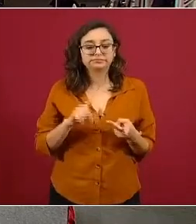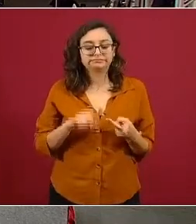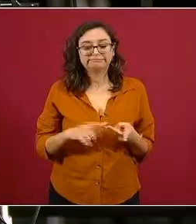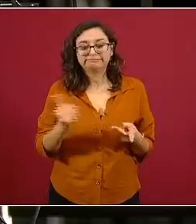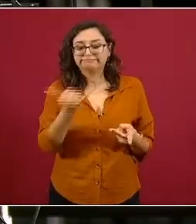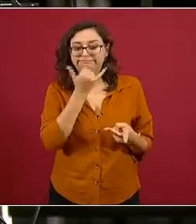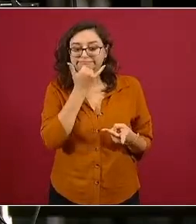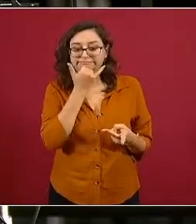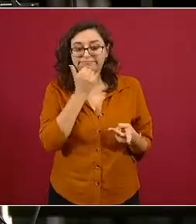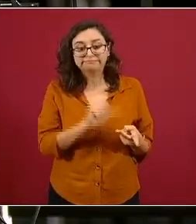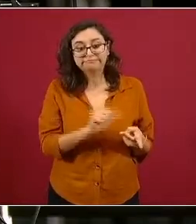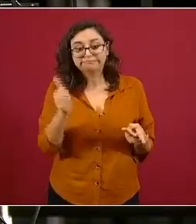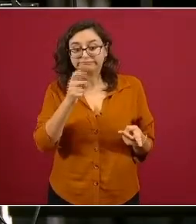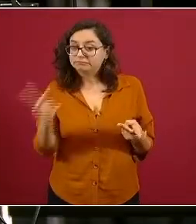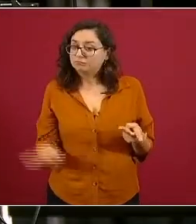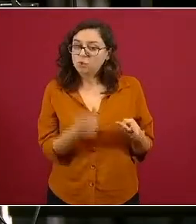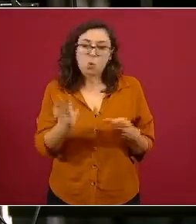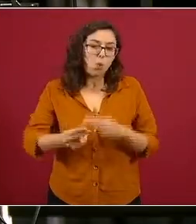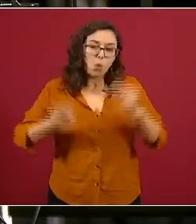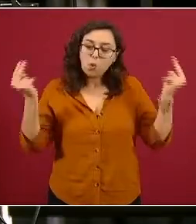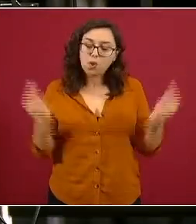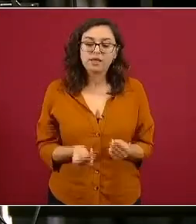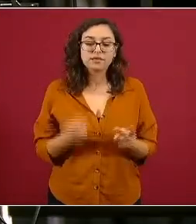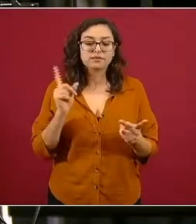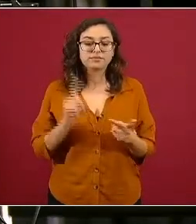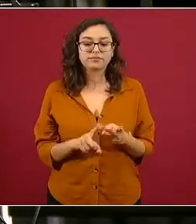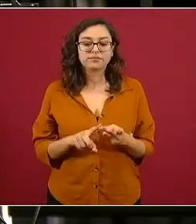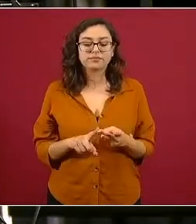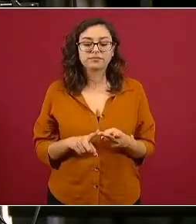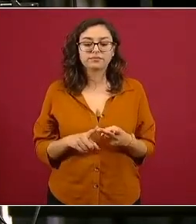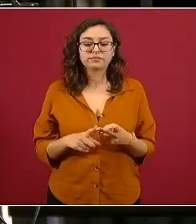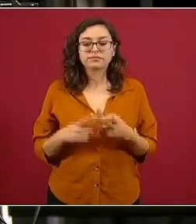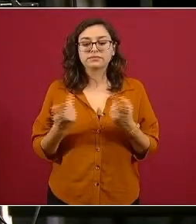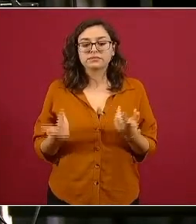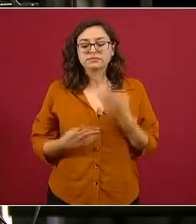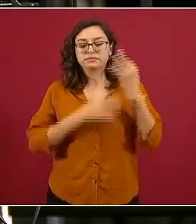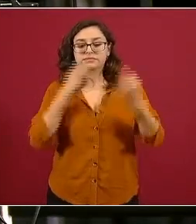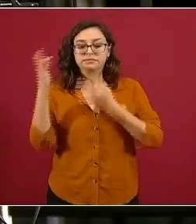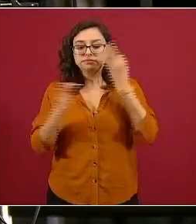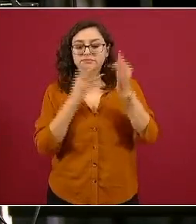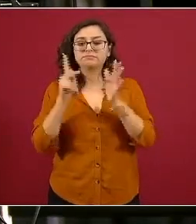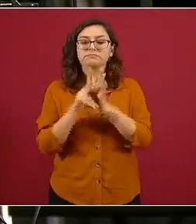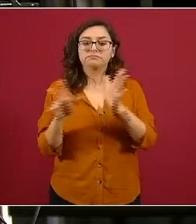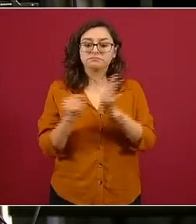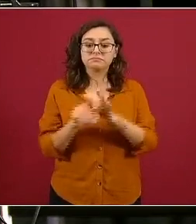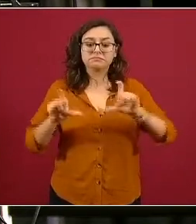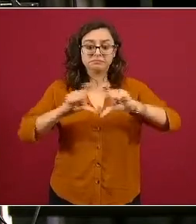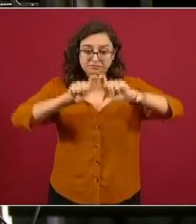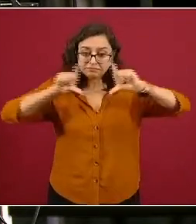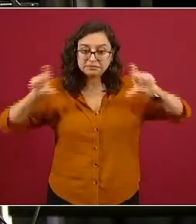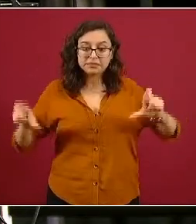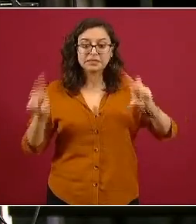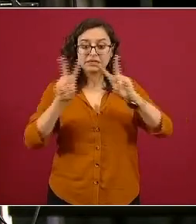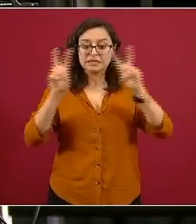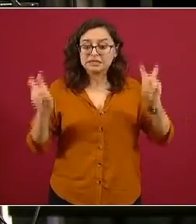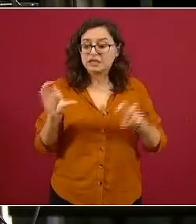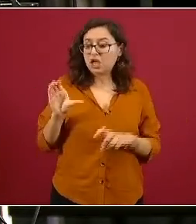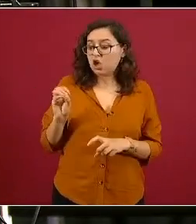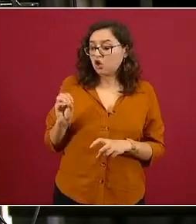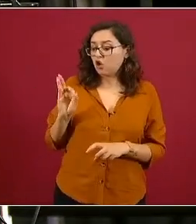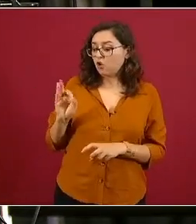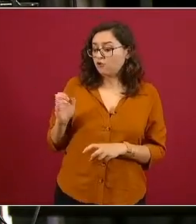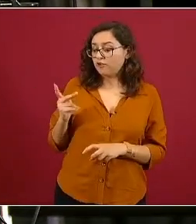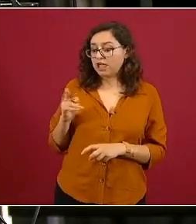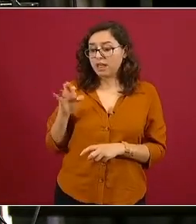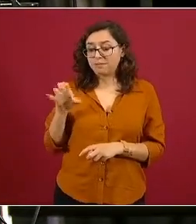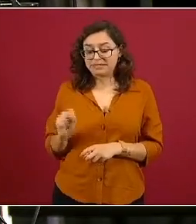muy urgente para usted. En muchos titulares de los medios de comunicación aparece que COFEPRIS, incluso lo